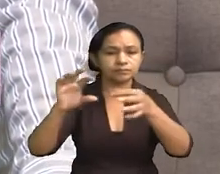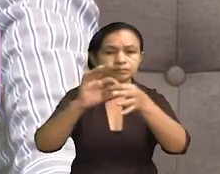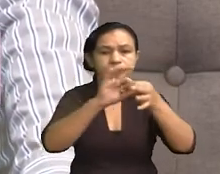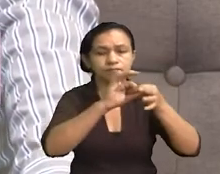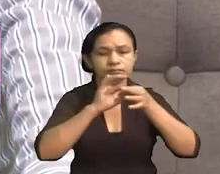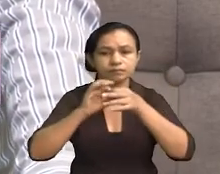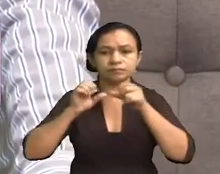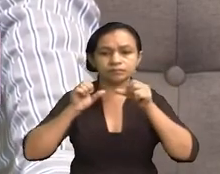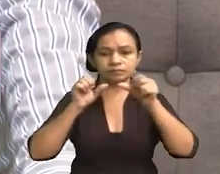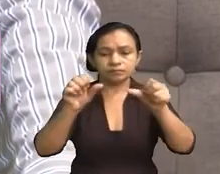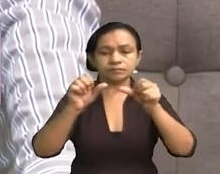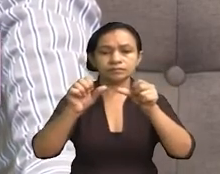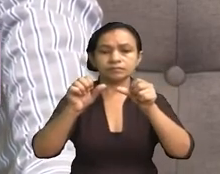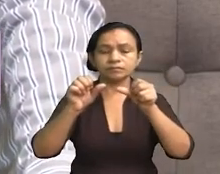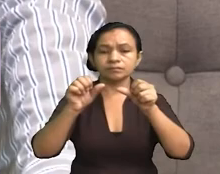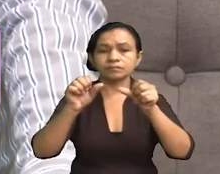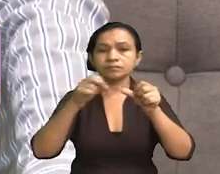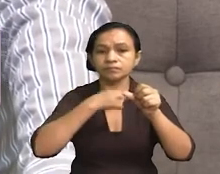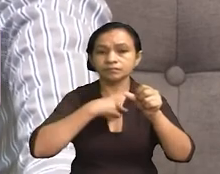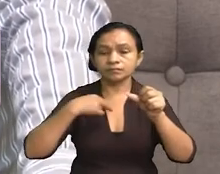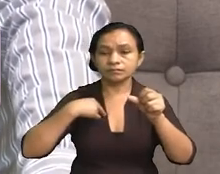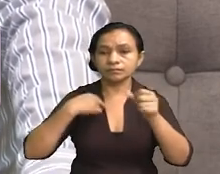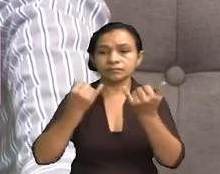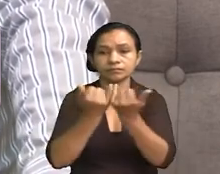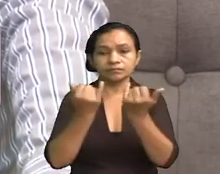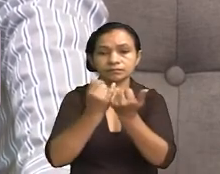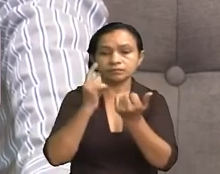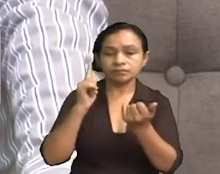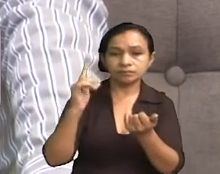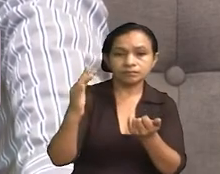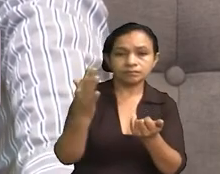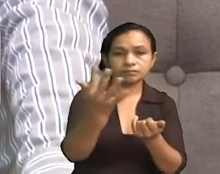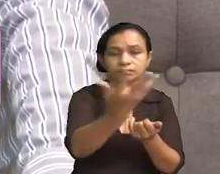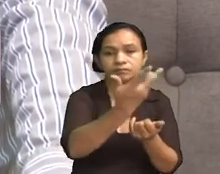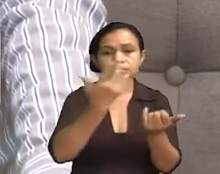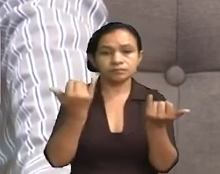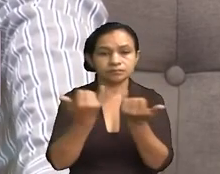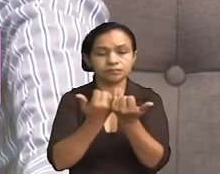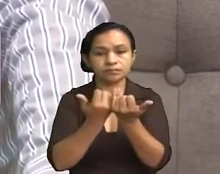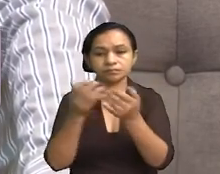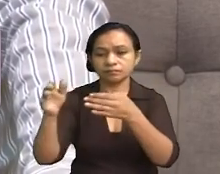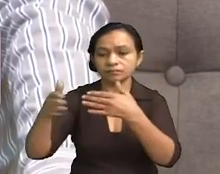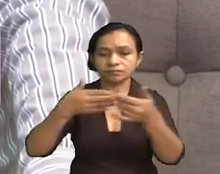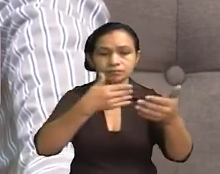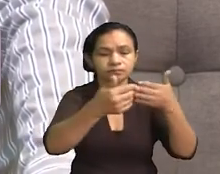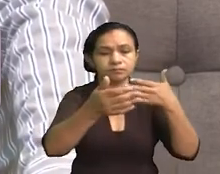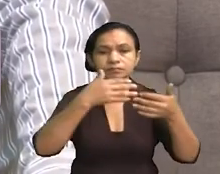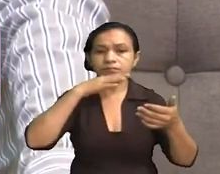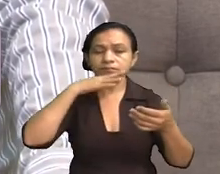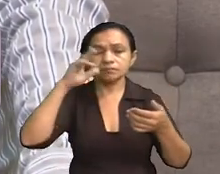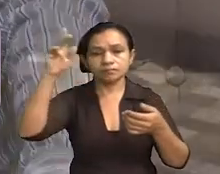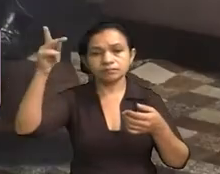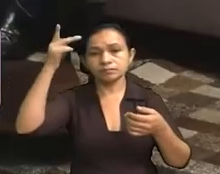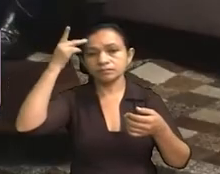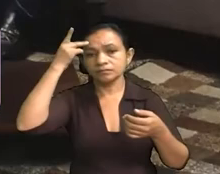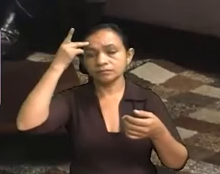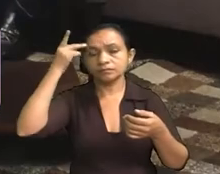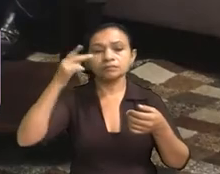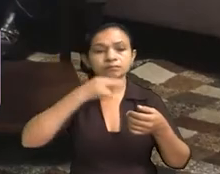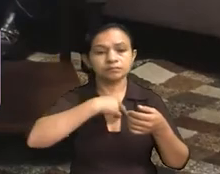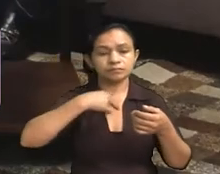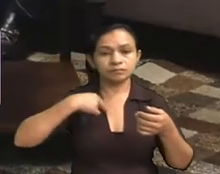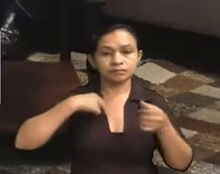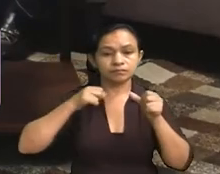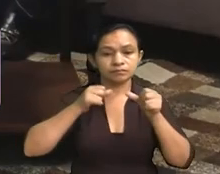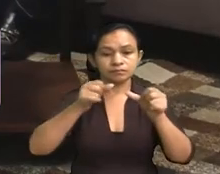para sacar adelante a nuestro país, para que todos los nicaragüenses, sin distingo de colores políticos,